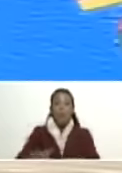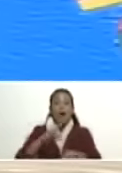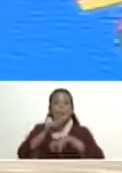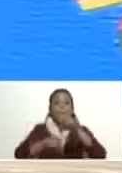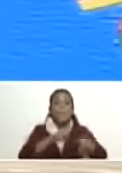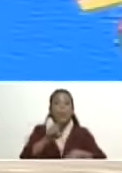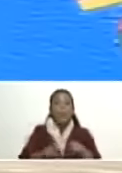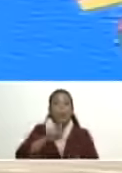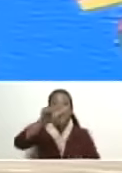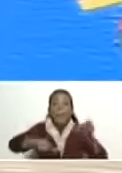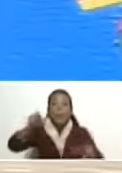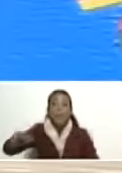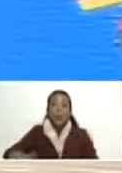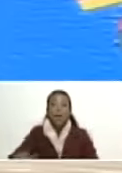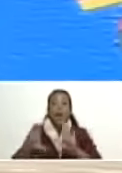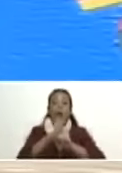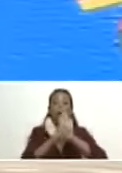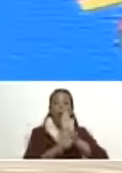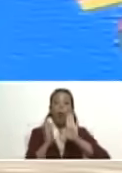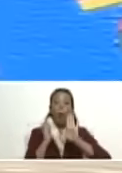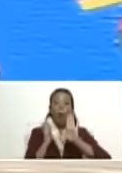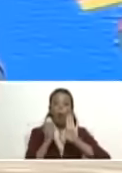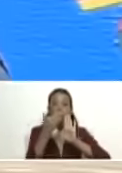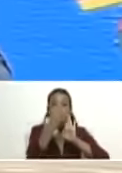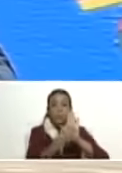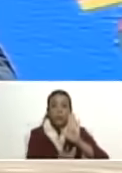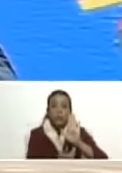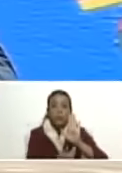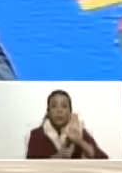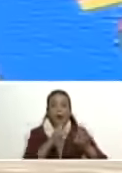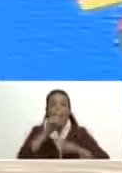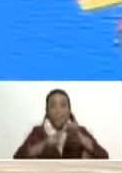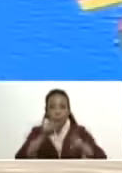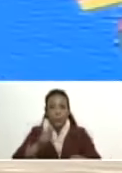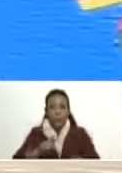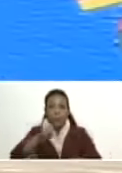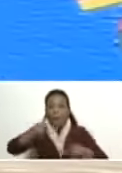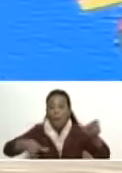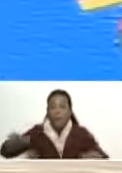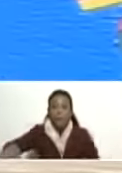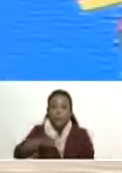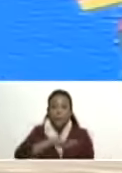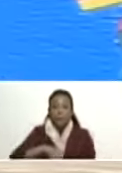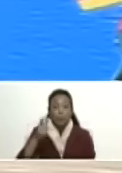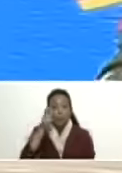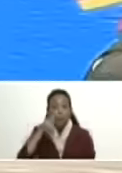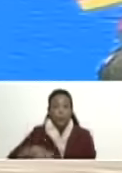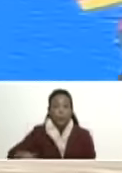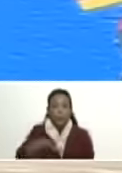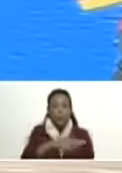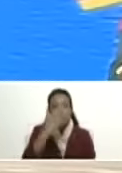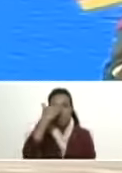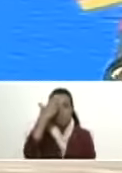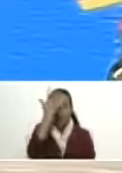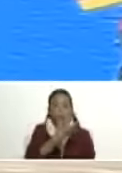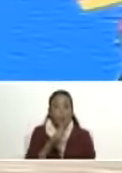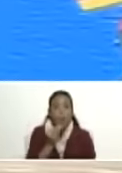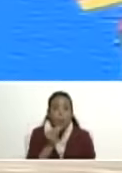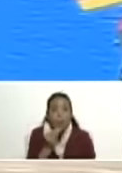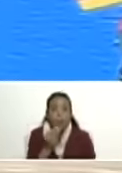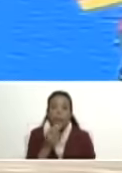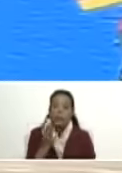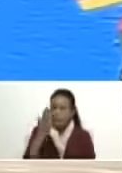consulta constitucional a nuestro pueblo. Tiene que saber la juventud, lo